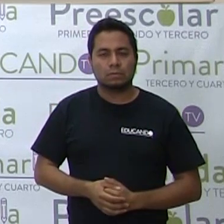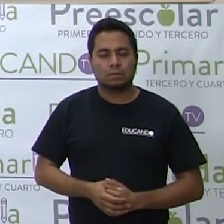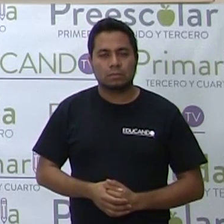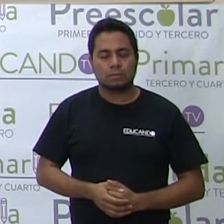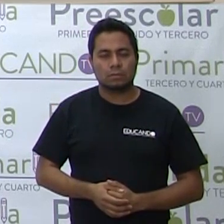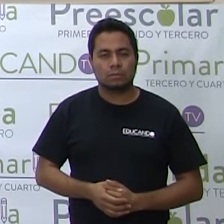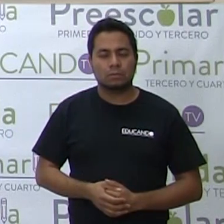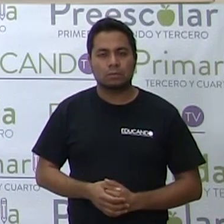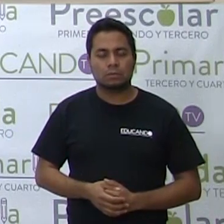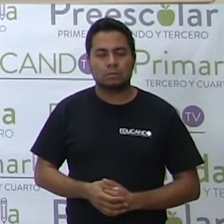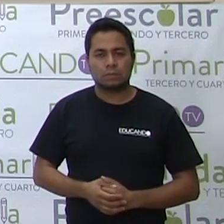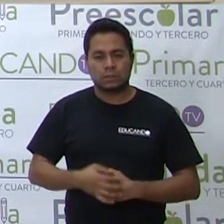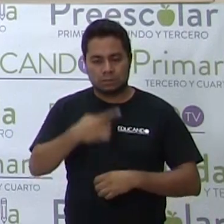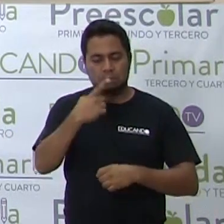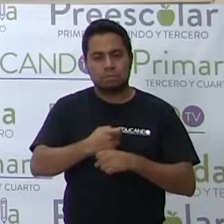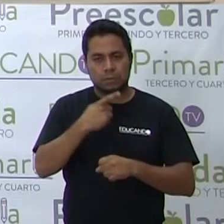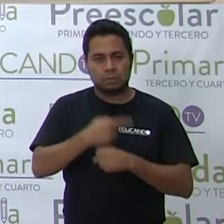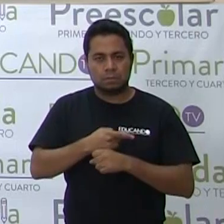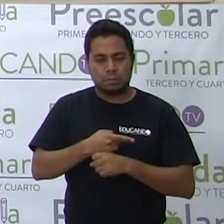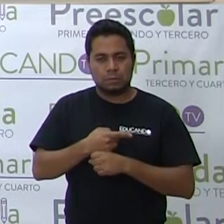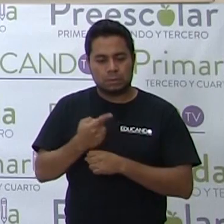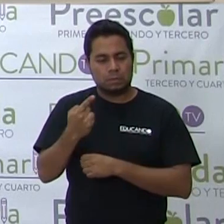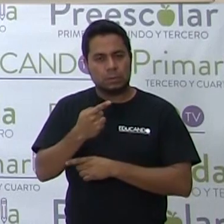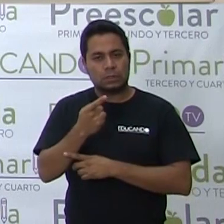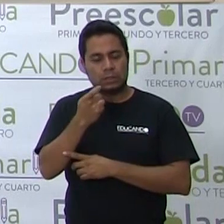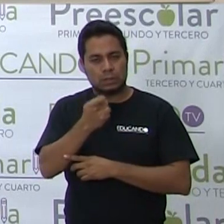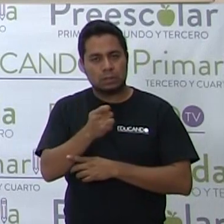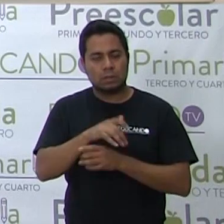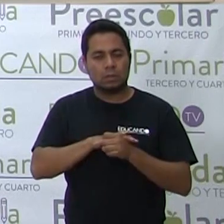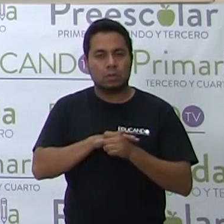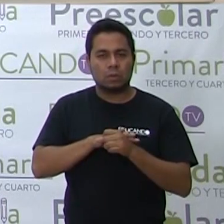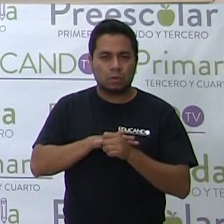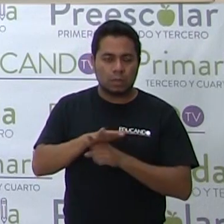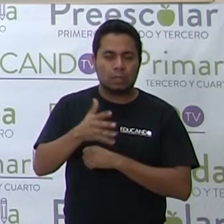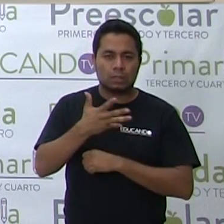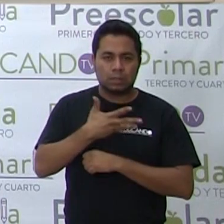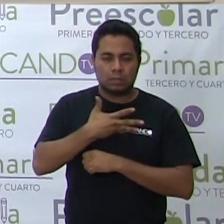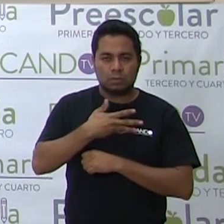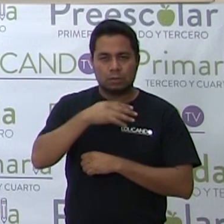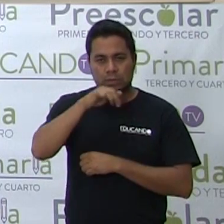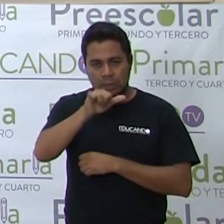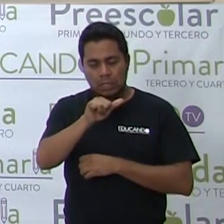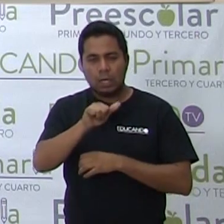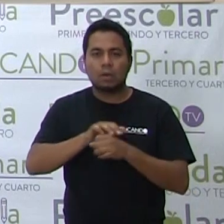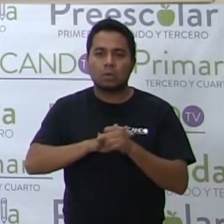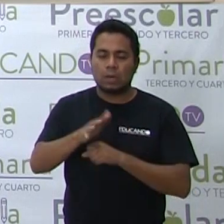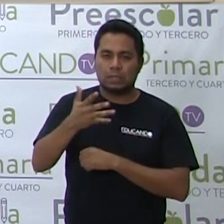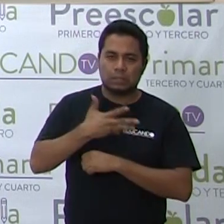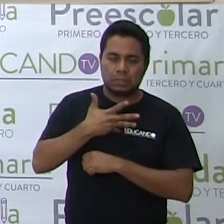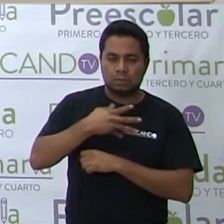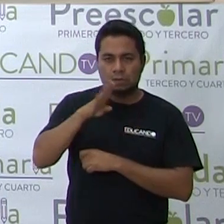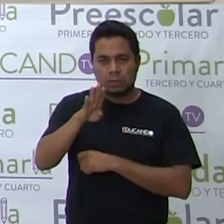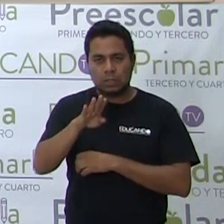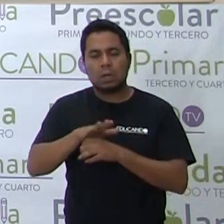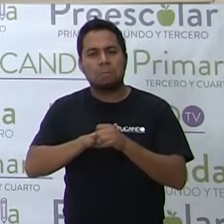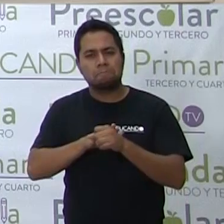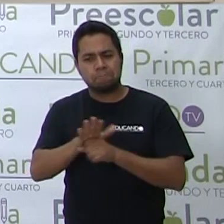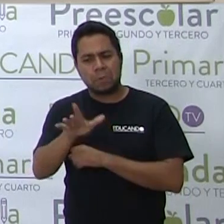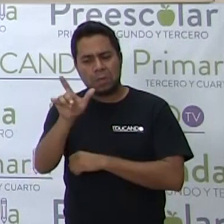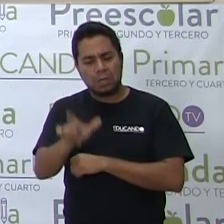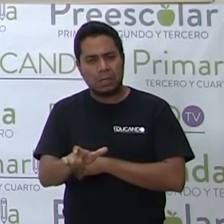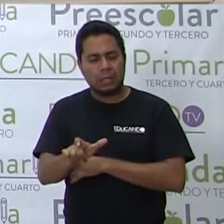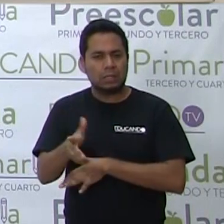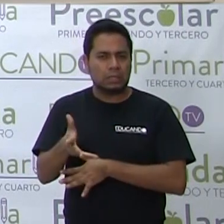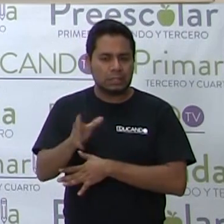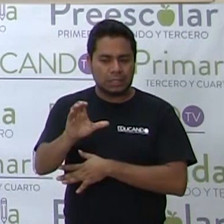Sí vamos a ver cuál nos representa la A cuál nos representa la b y cuál nos representa